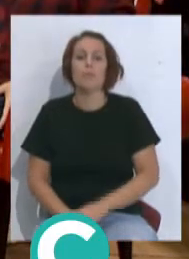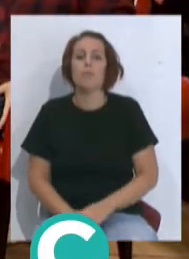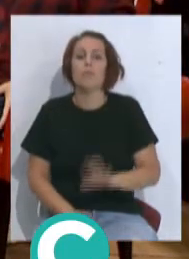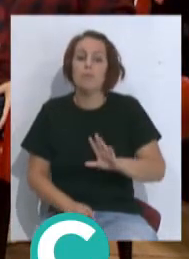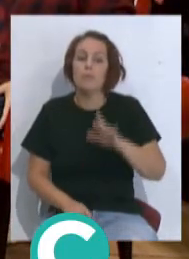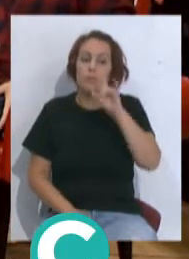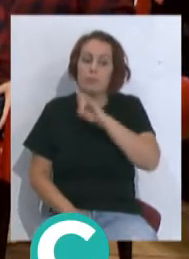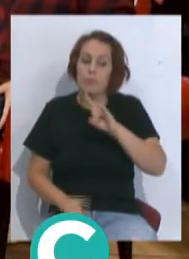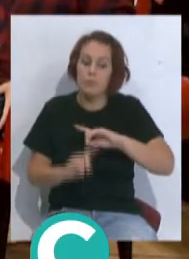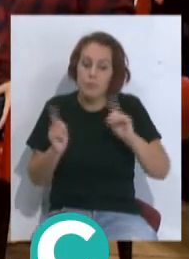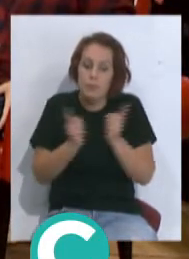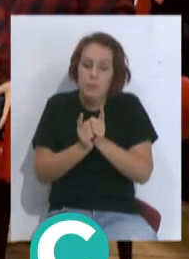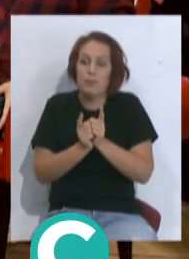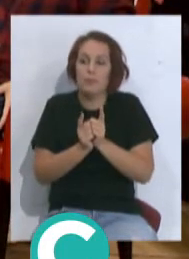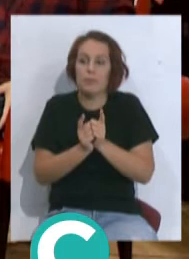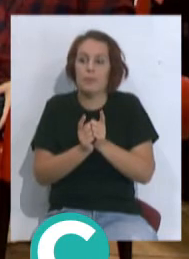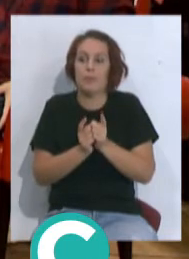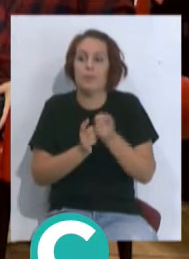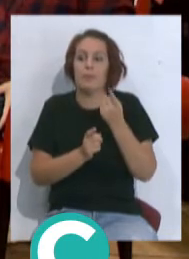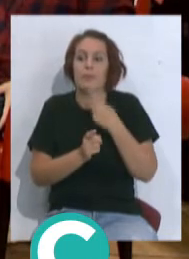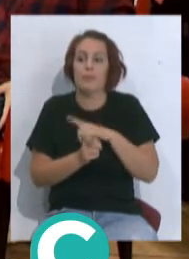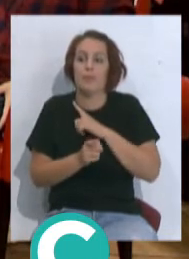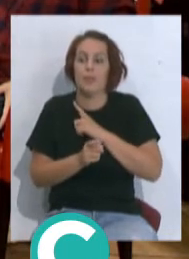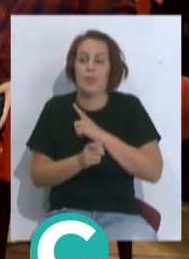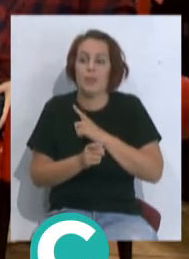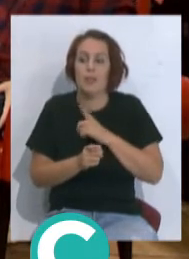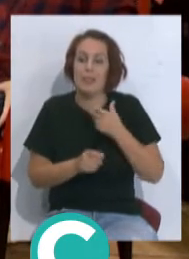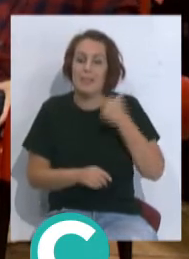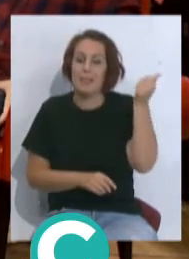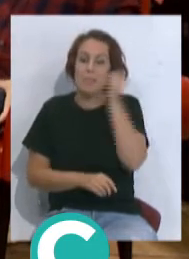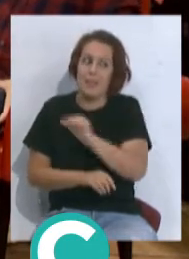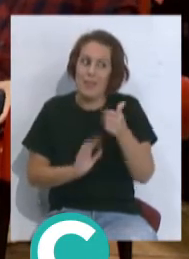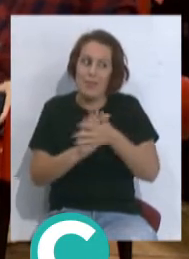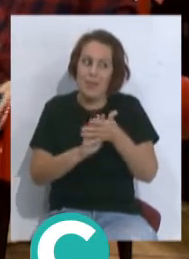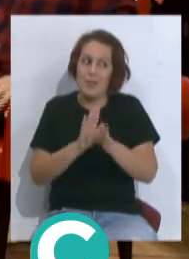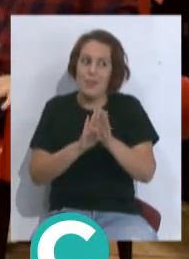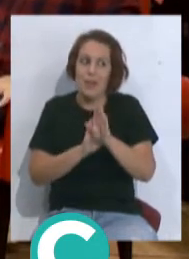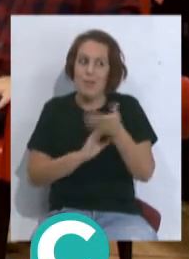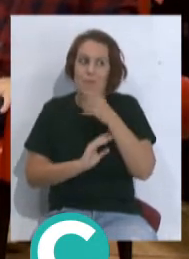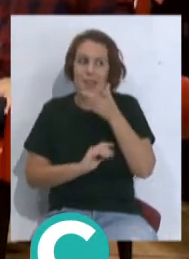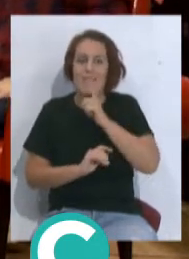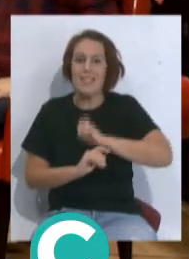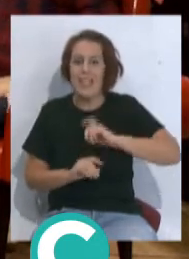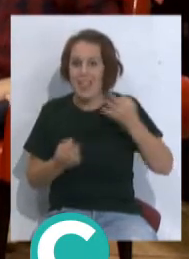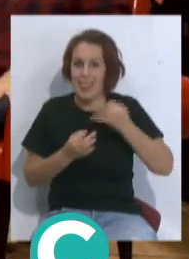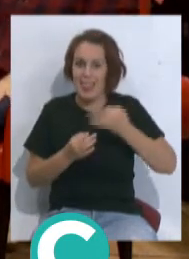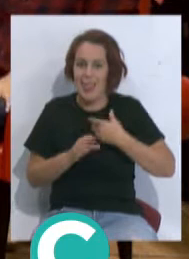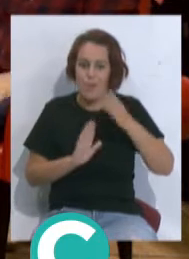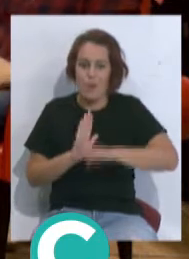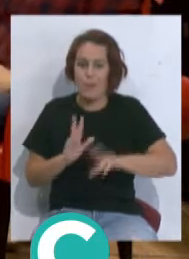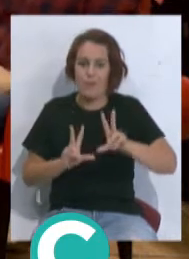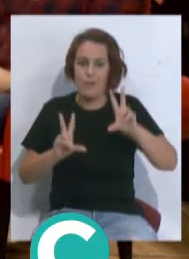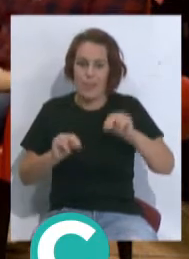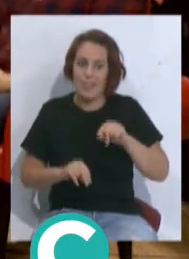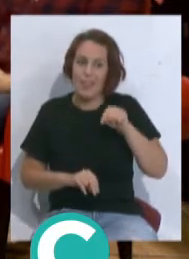Falla si vemos que se aprieta. No, tenemos que ir ya. Más abierto otro melón. Quedará para la semana que viene próxima. Vamos a reducir el espacio. Hay que dar